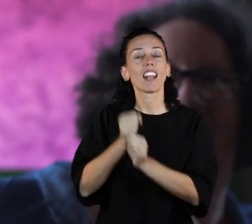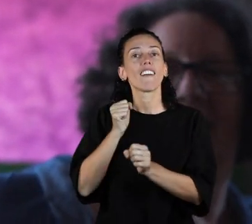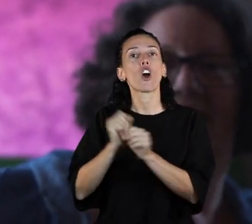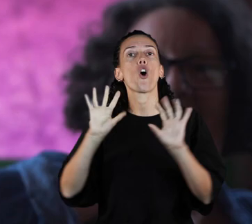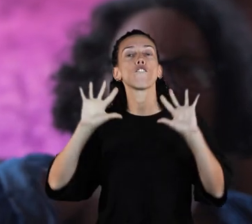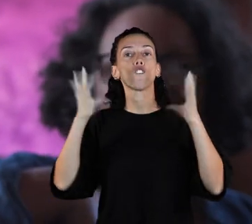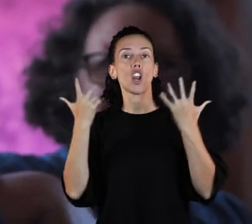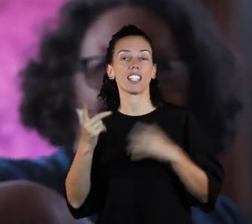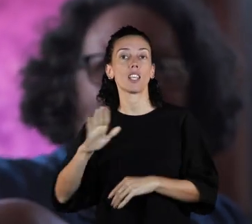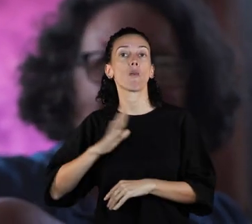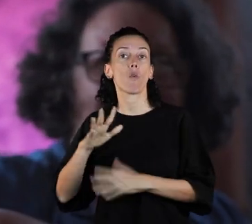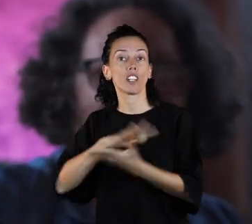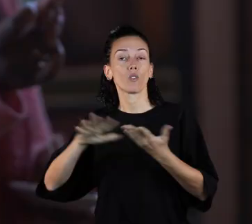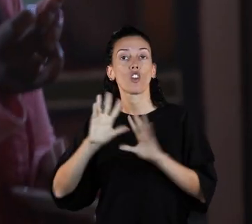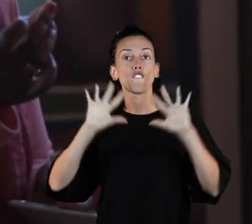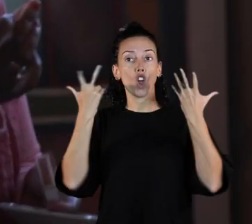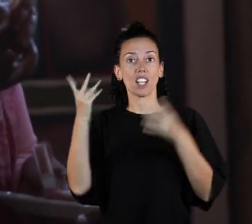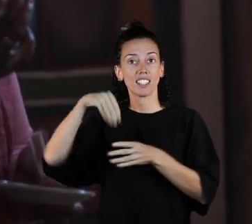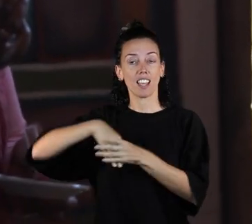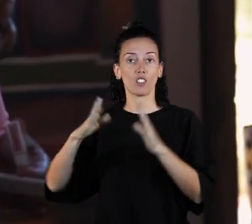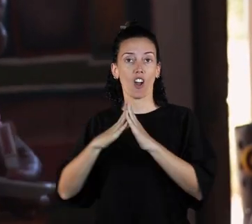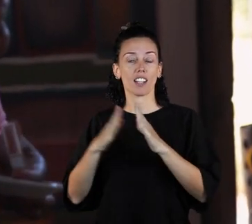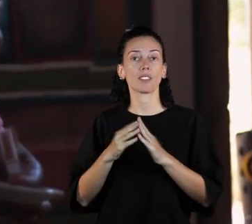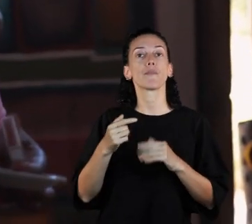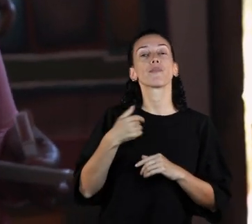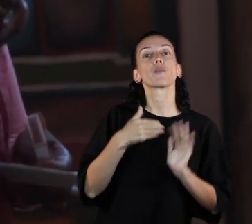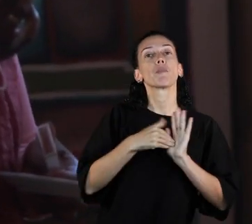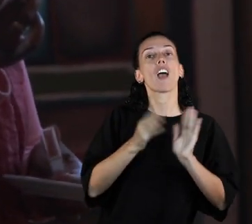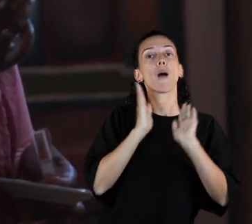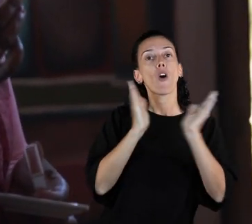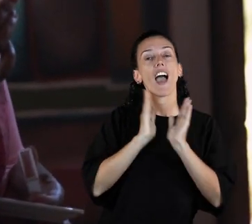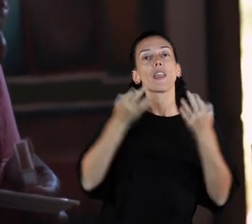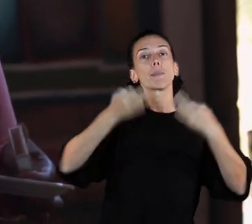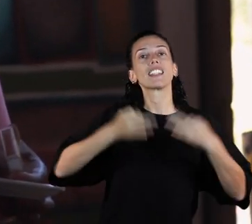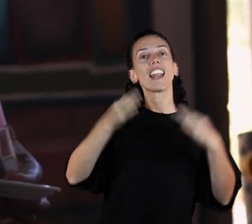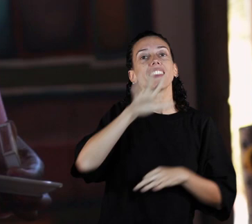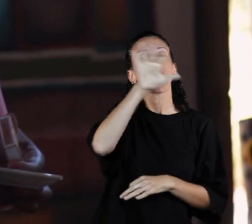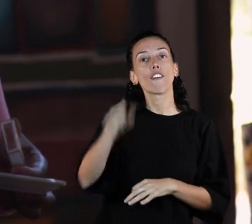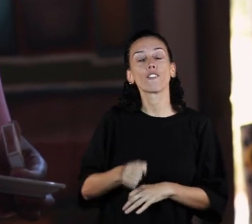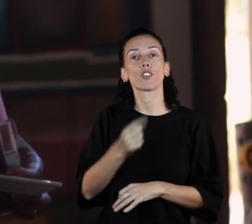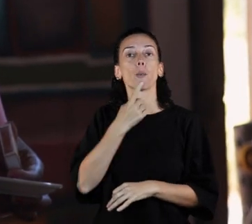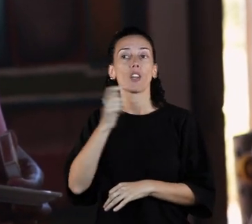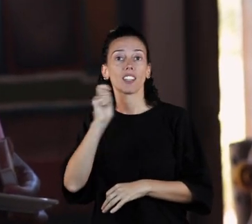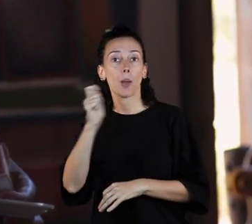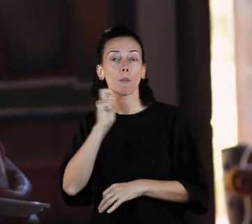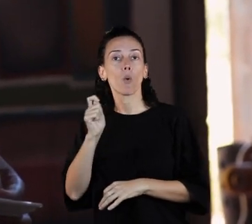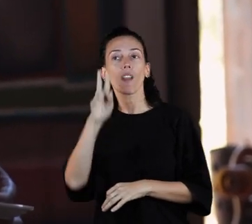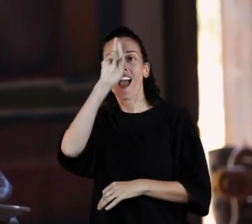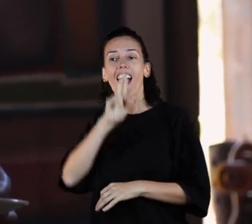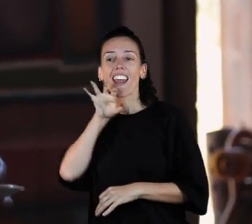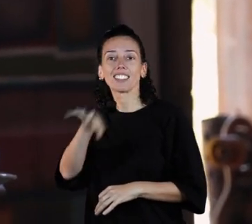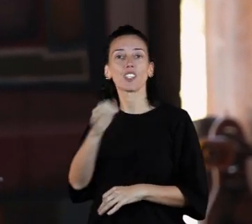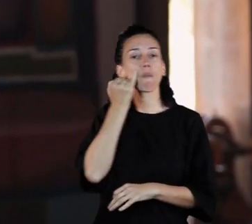con mujer en situación de violencia doméstica. Soy abogada, especialista en afrodescendencia y políticas públicas. El racismo